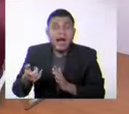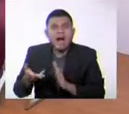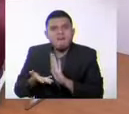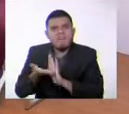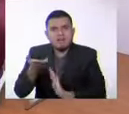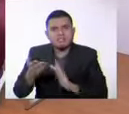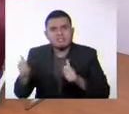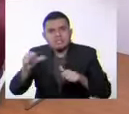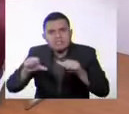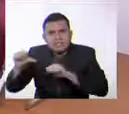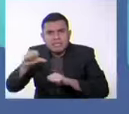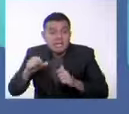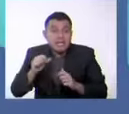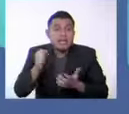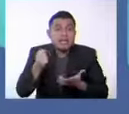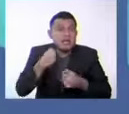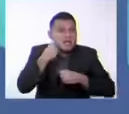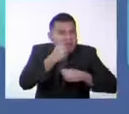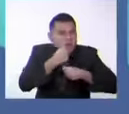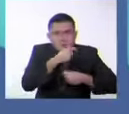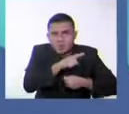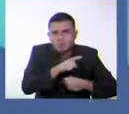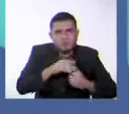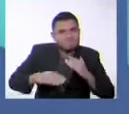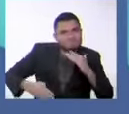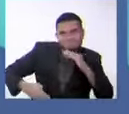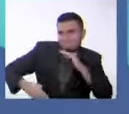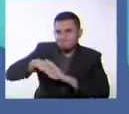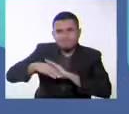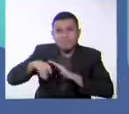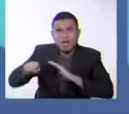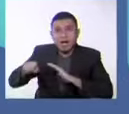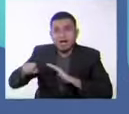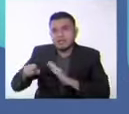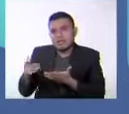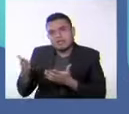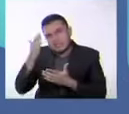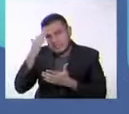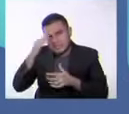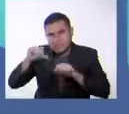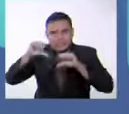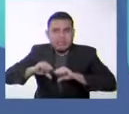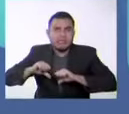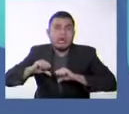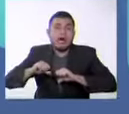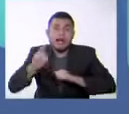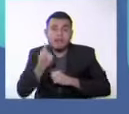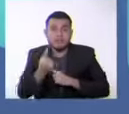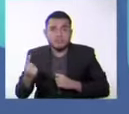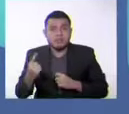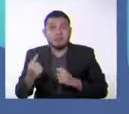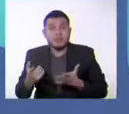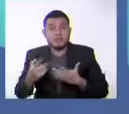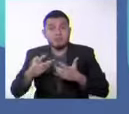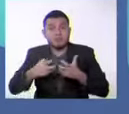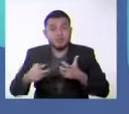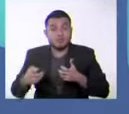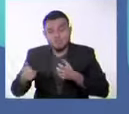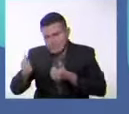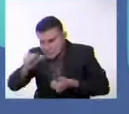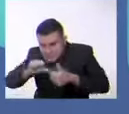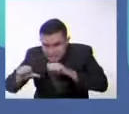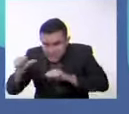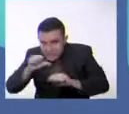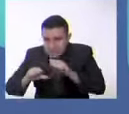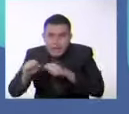a estas prácticas que van a dañar al ser humano y que son producto de la ciencia, y está a favor de las